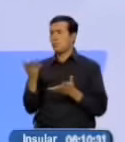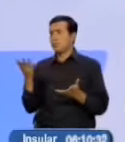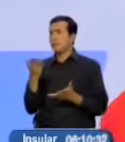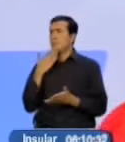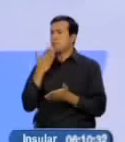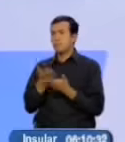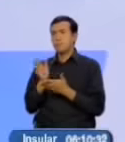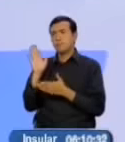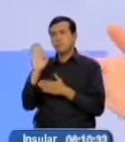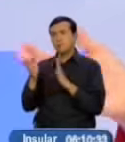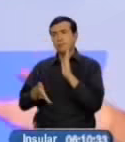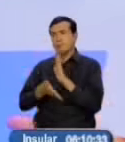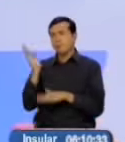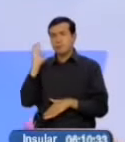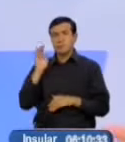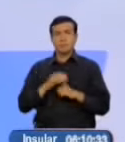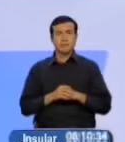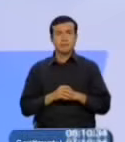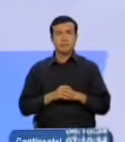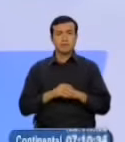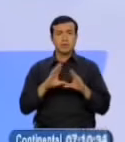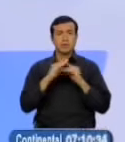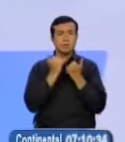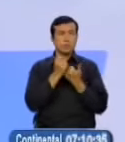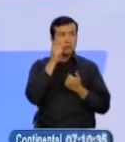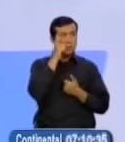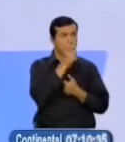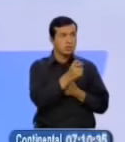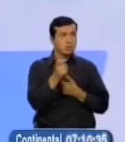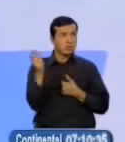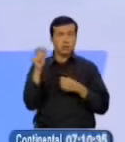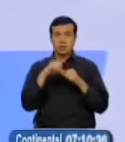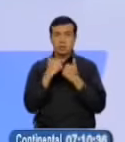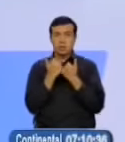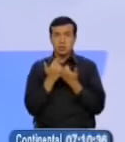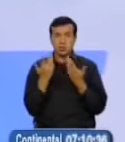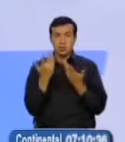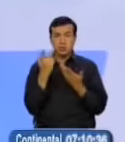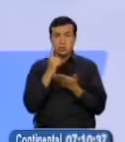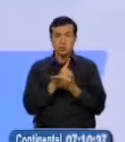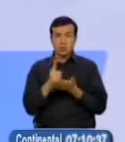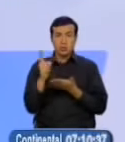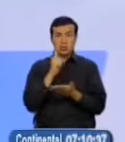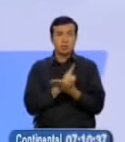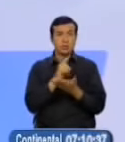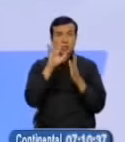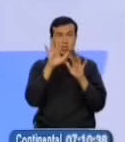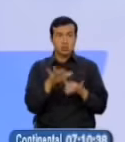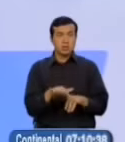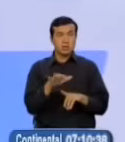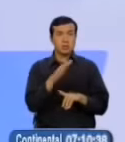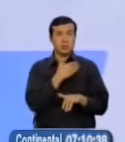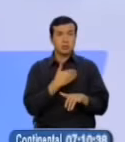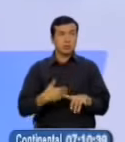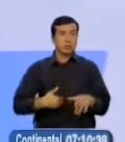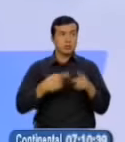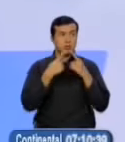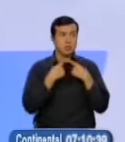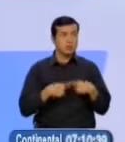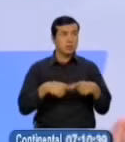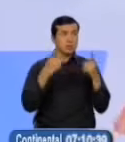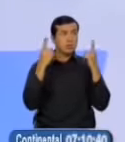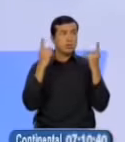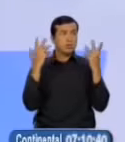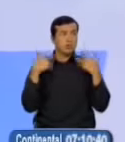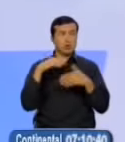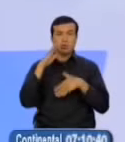muchas gracias, hasta luego, y tomaron asiento la Comisión de Fiscalización de la Asamblea. Hace una semana sale el secretario jurídico de la presidencia y nos anuncia